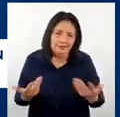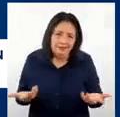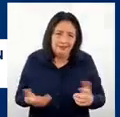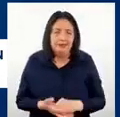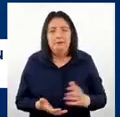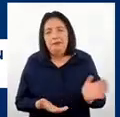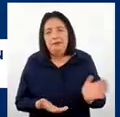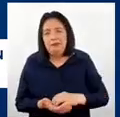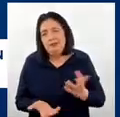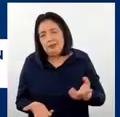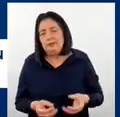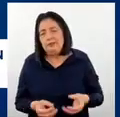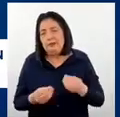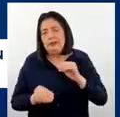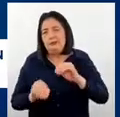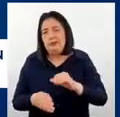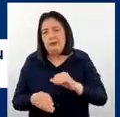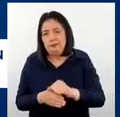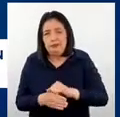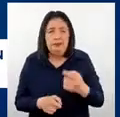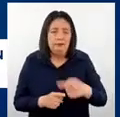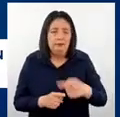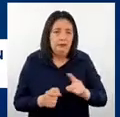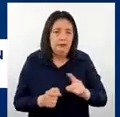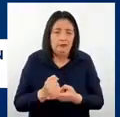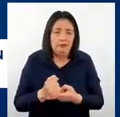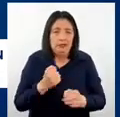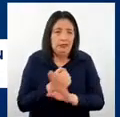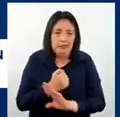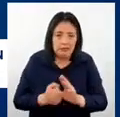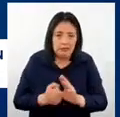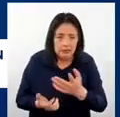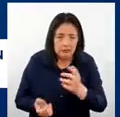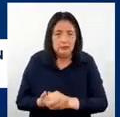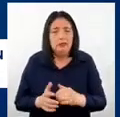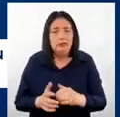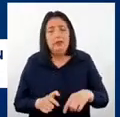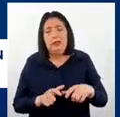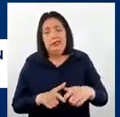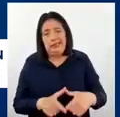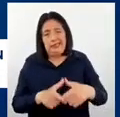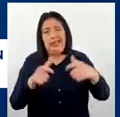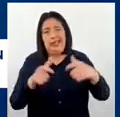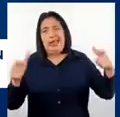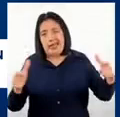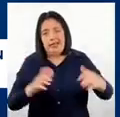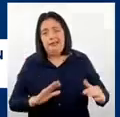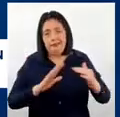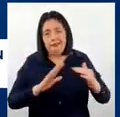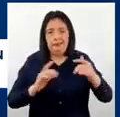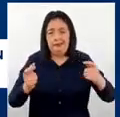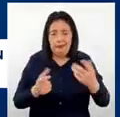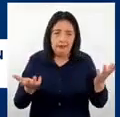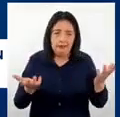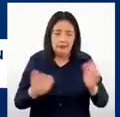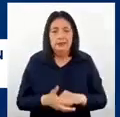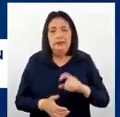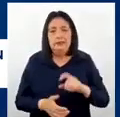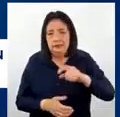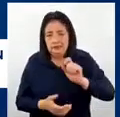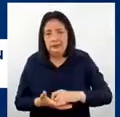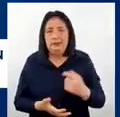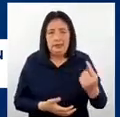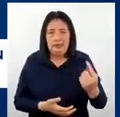operativo, pero si no se garantiza el ingreso al local grande, cualesquiera que esté fuera, y es necesario hacerlo por